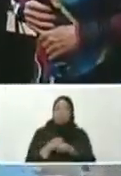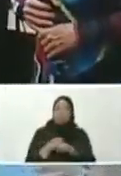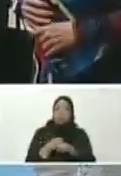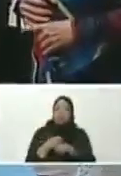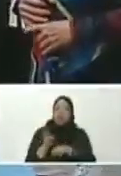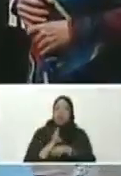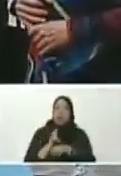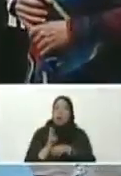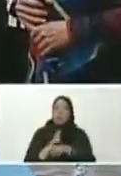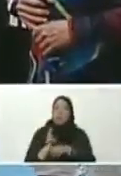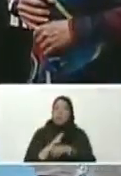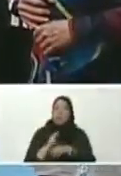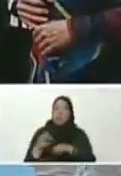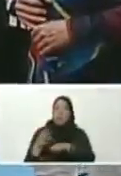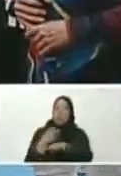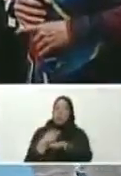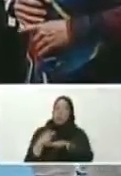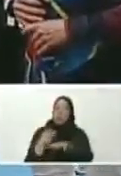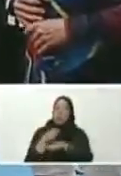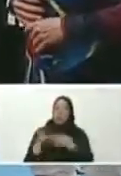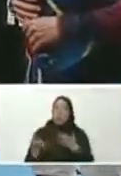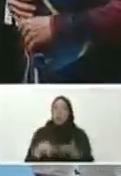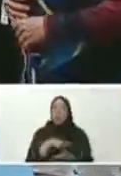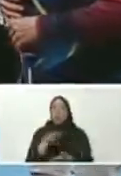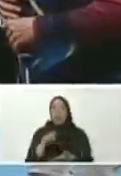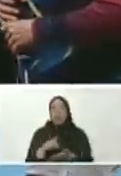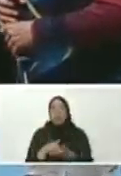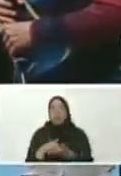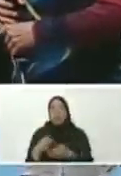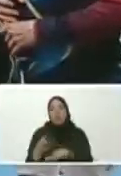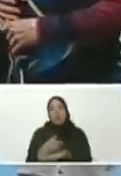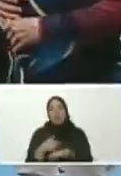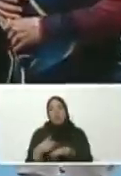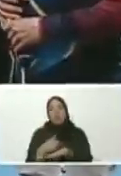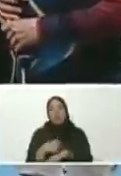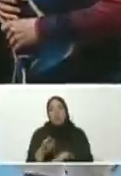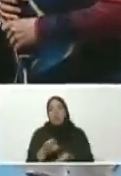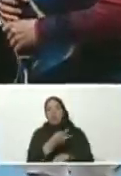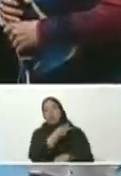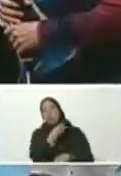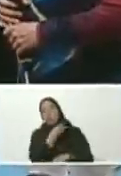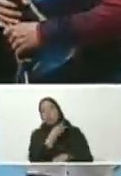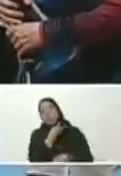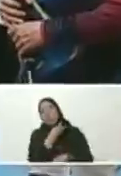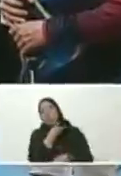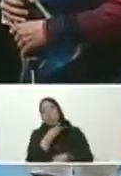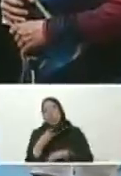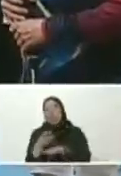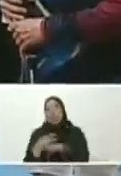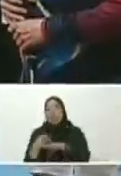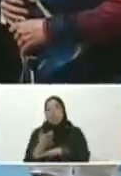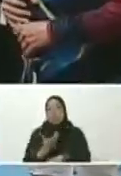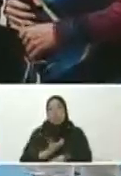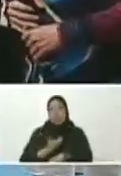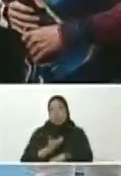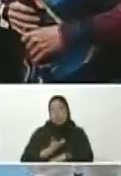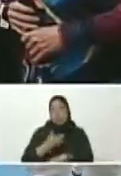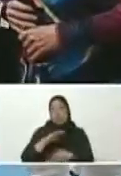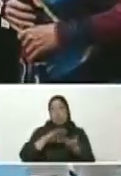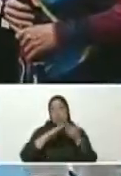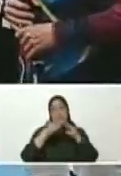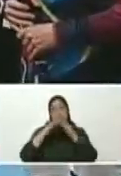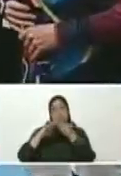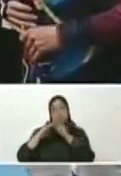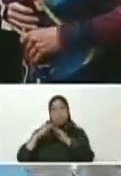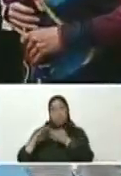cogestión entre el gobierno nacional, el gobierno de la Cava, el gobierno de la alcaldía y el poder popular y